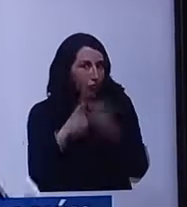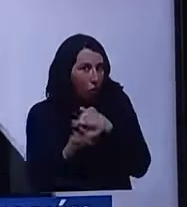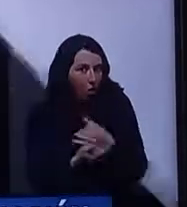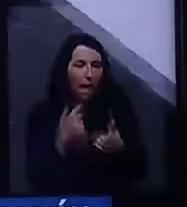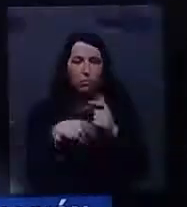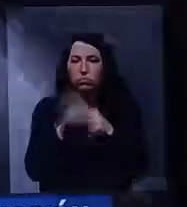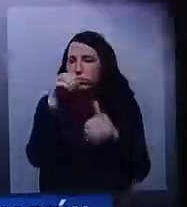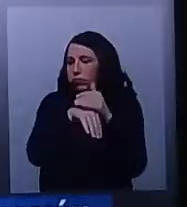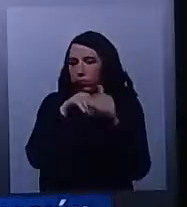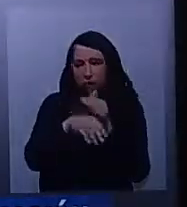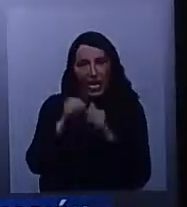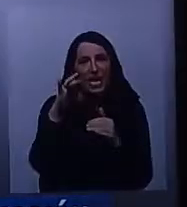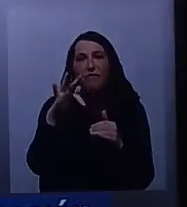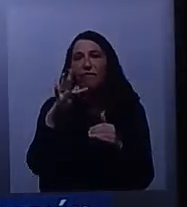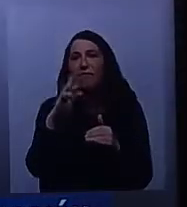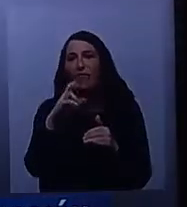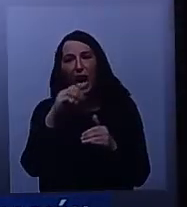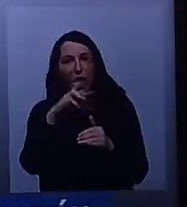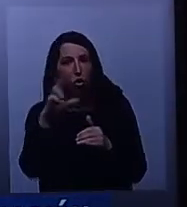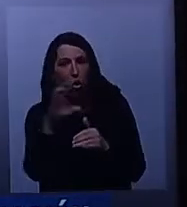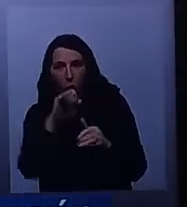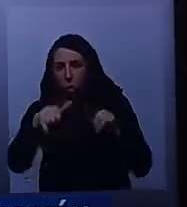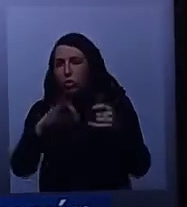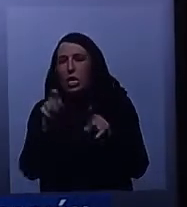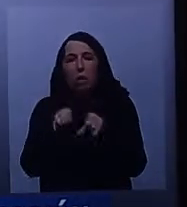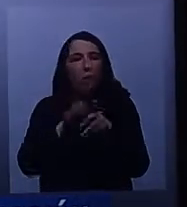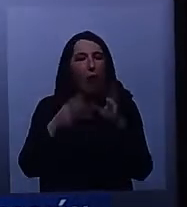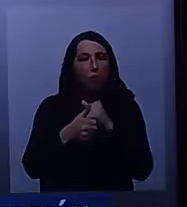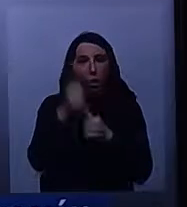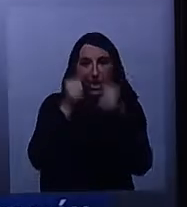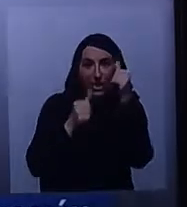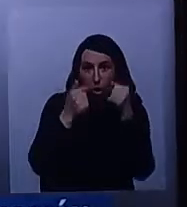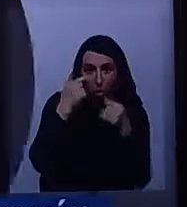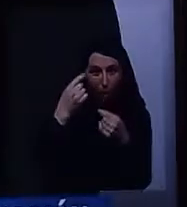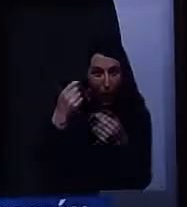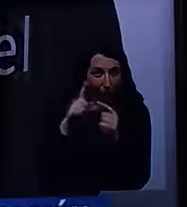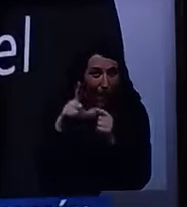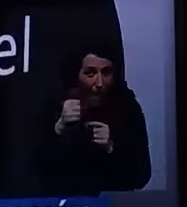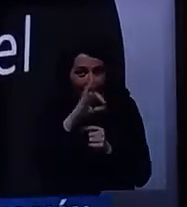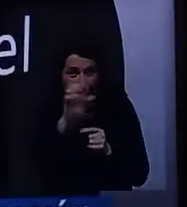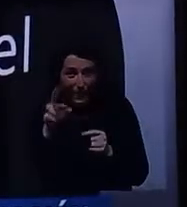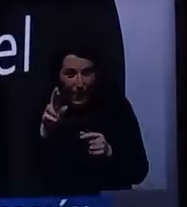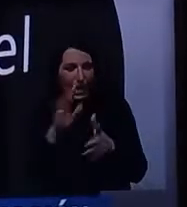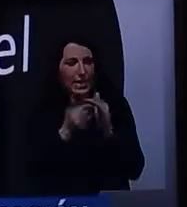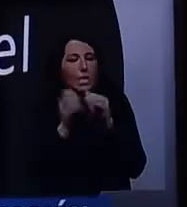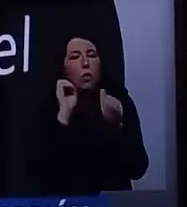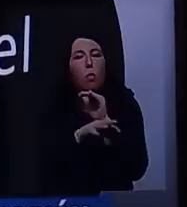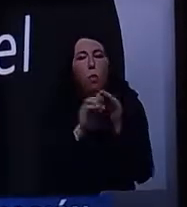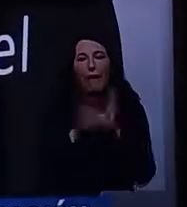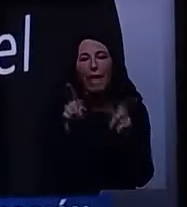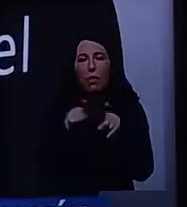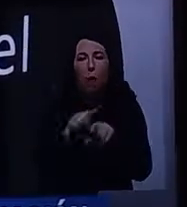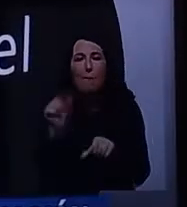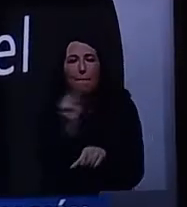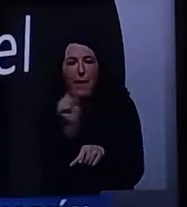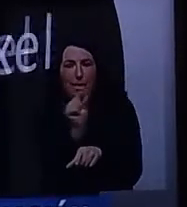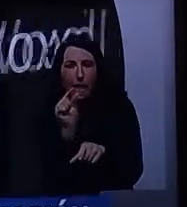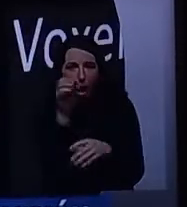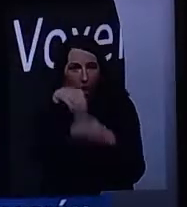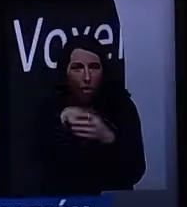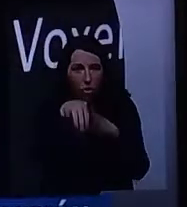infrarrojos, similares a los que se aplican en cirugías láser de ojos. Estos grabados se llaman voxeles, que serían como los píxeles de una pantalla. Son